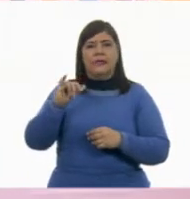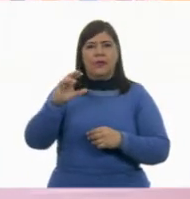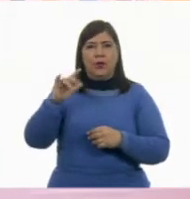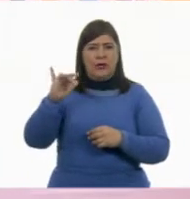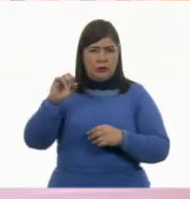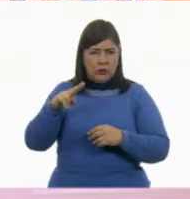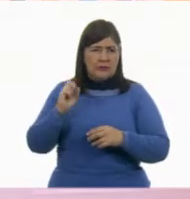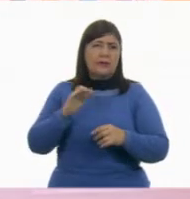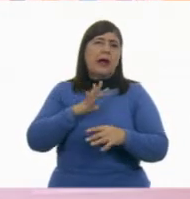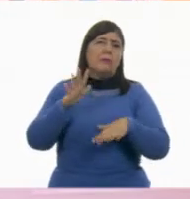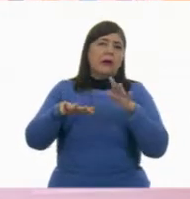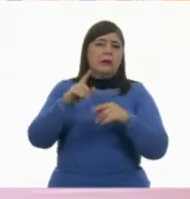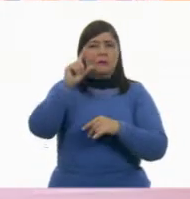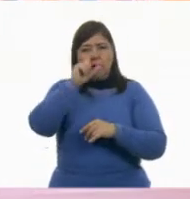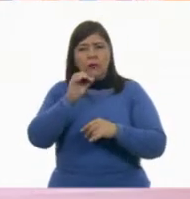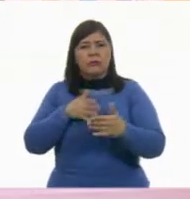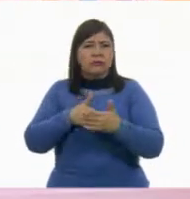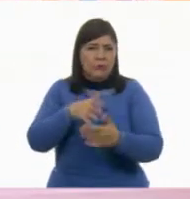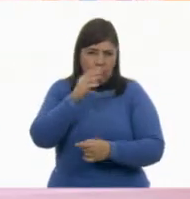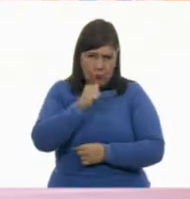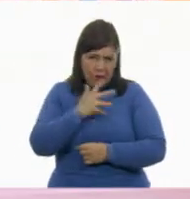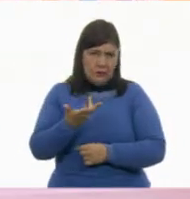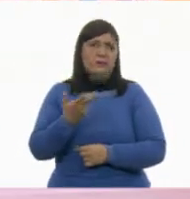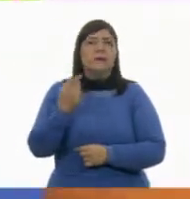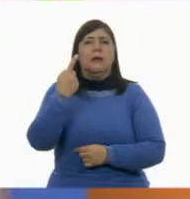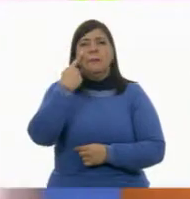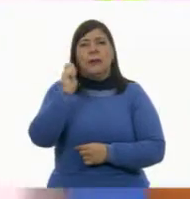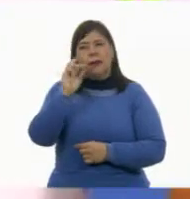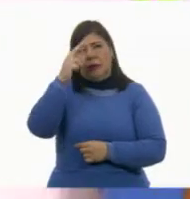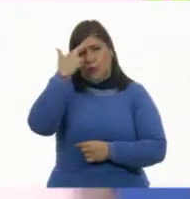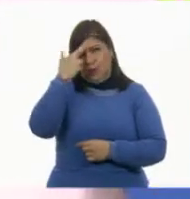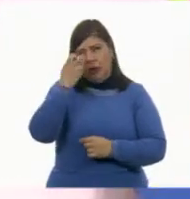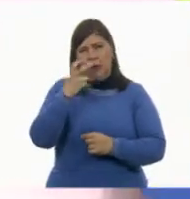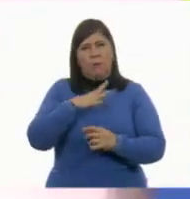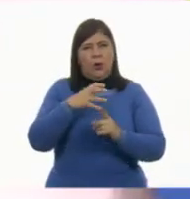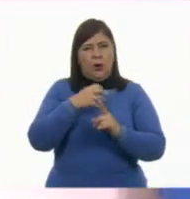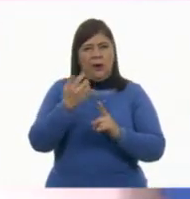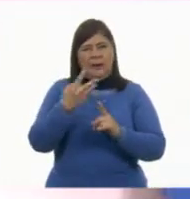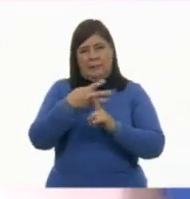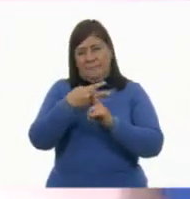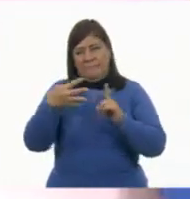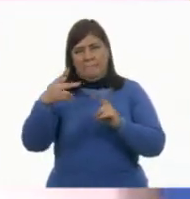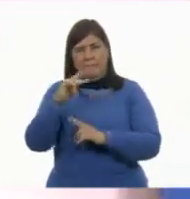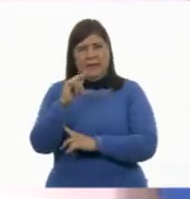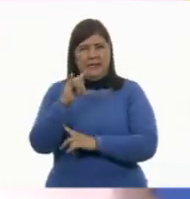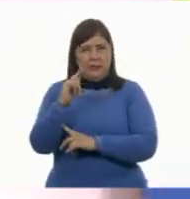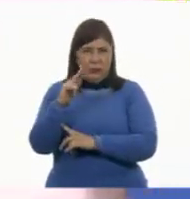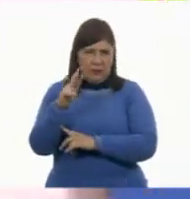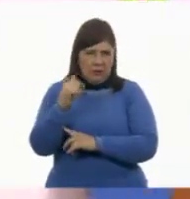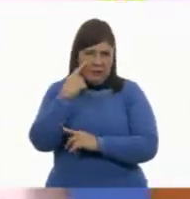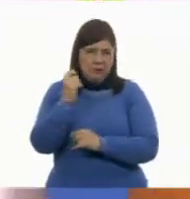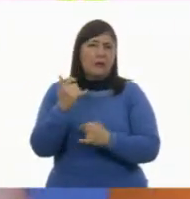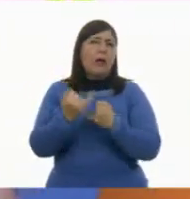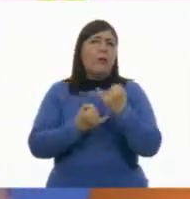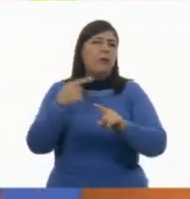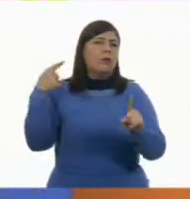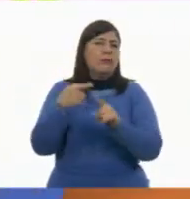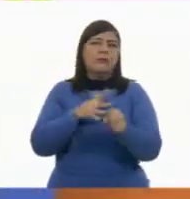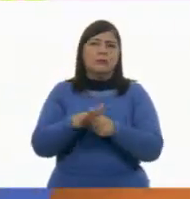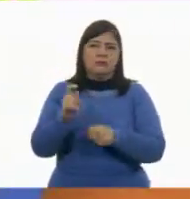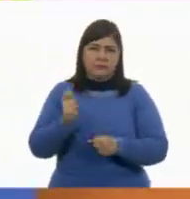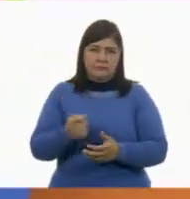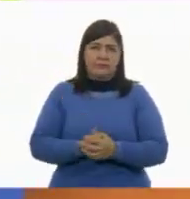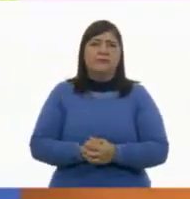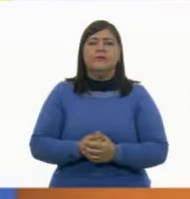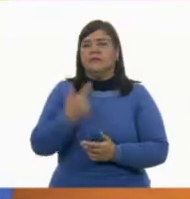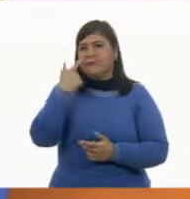Pero bueno, retomemos lo de la partitura y ahora vamos a jugar. Ok, ¿a qué vamos a jugar? Por ejemplo, mira,